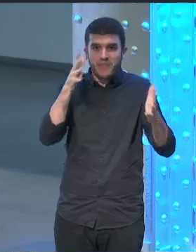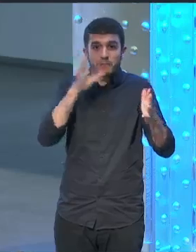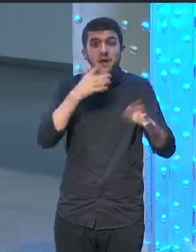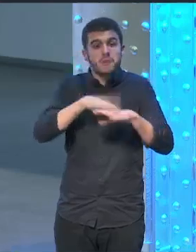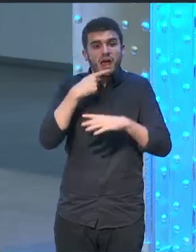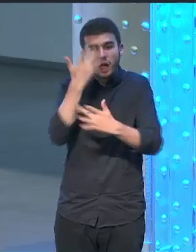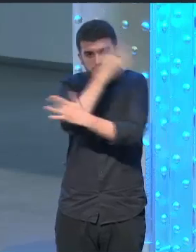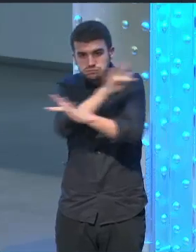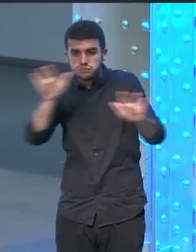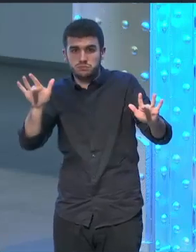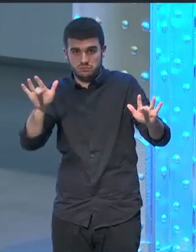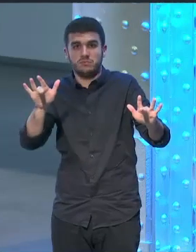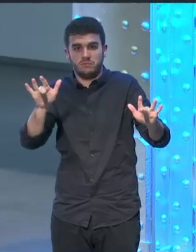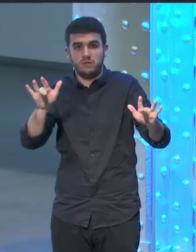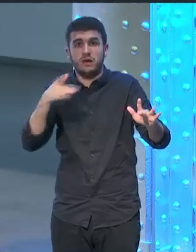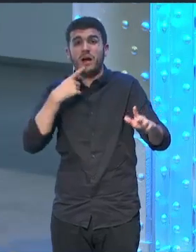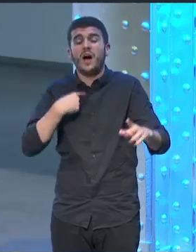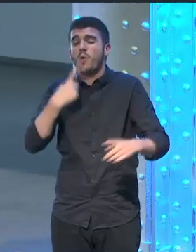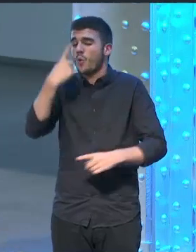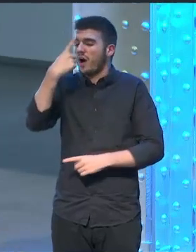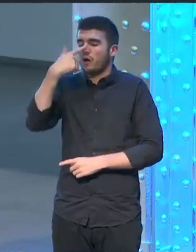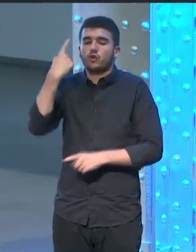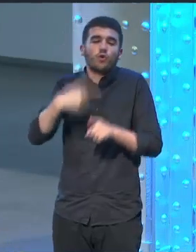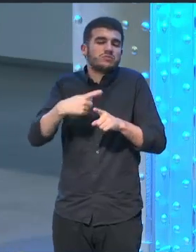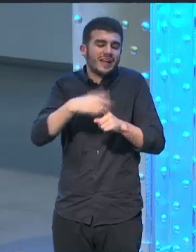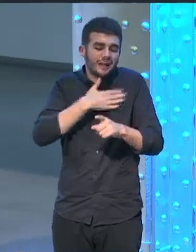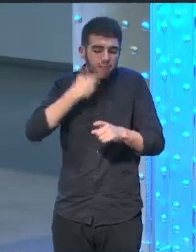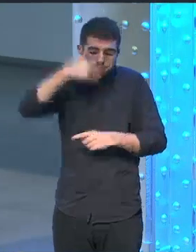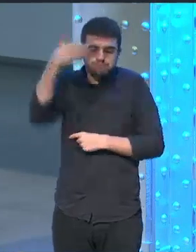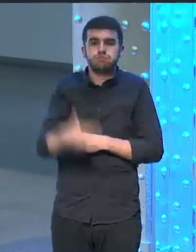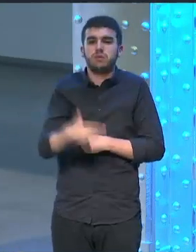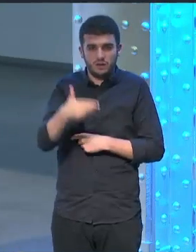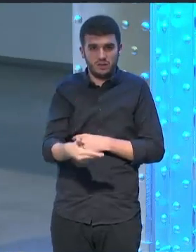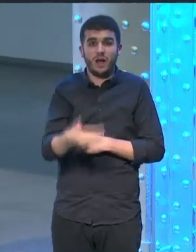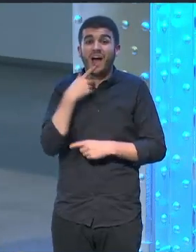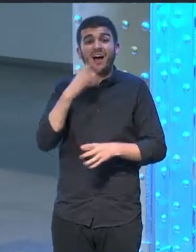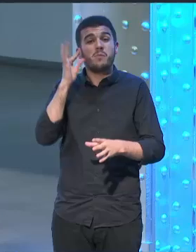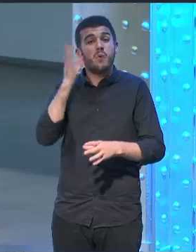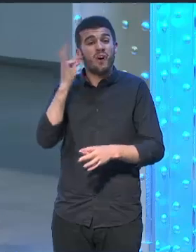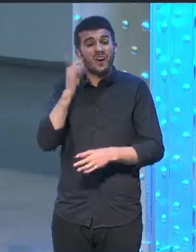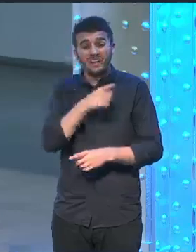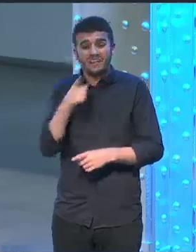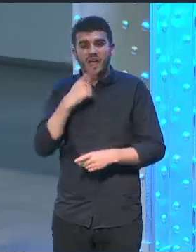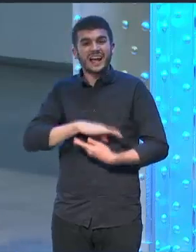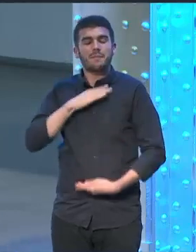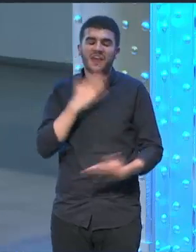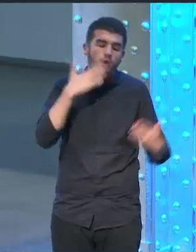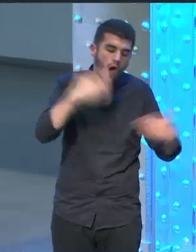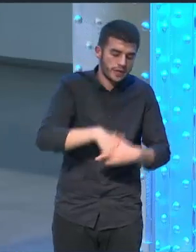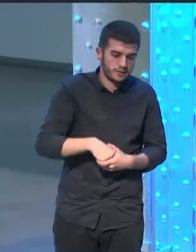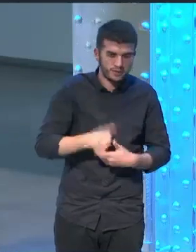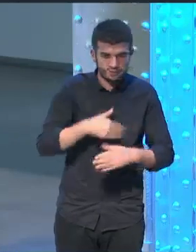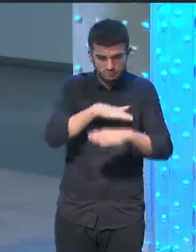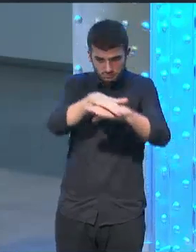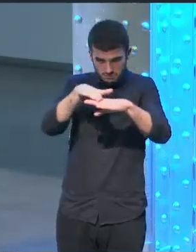tomar conciencia de los datos. Pero una de las cuestiones que se plantean es, bueno, es que las mujeres es que no están tan capacitadas. No, perdona,